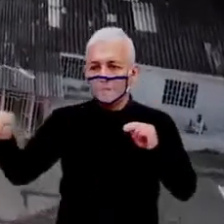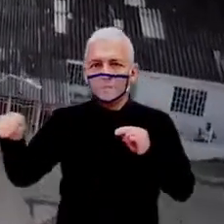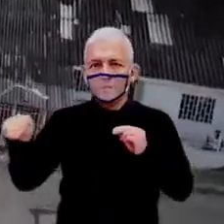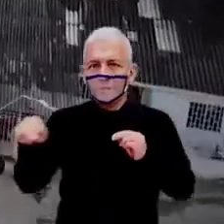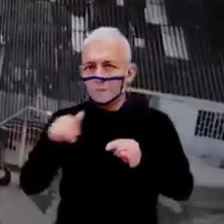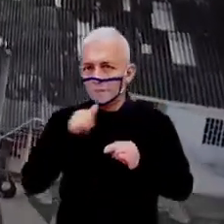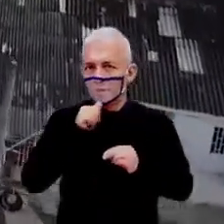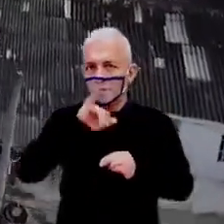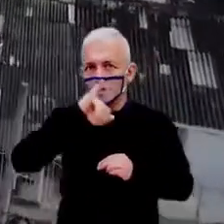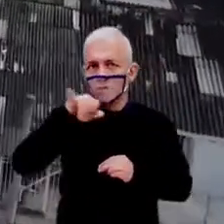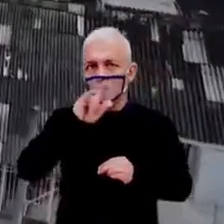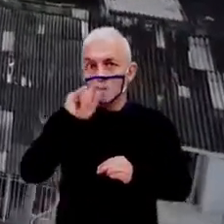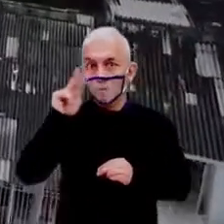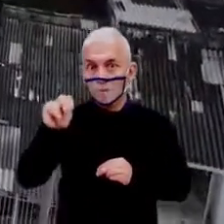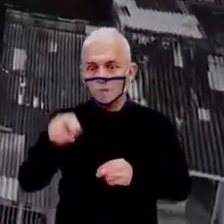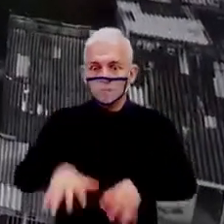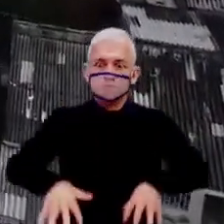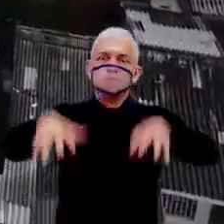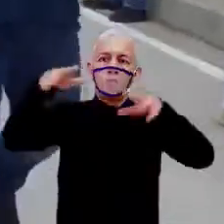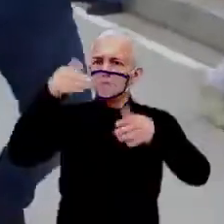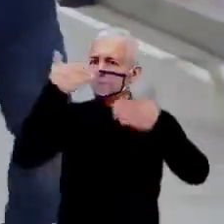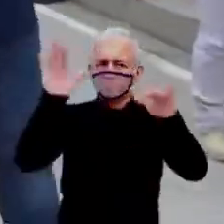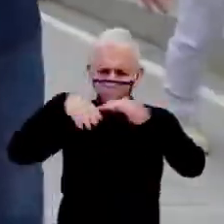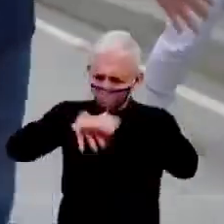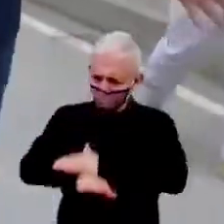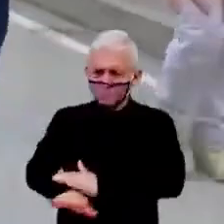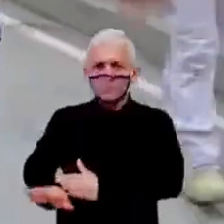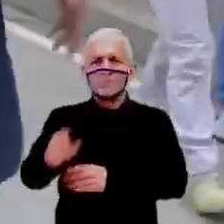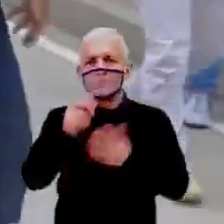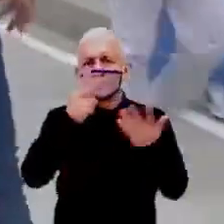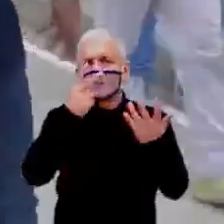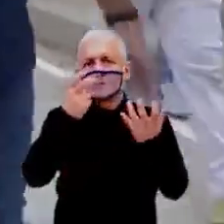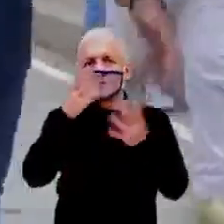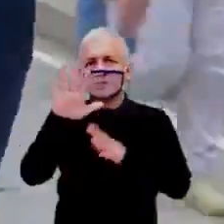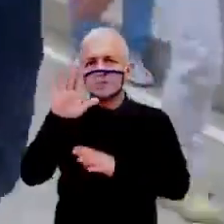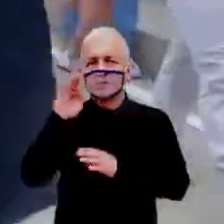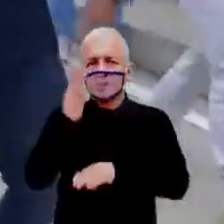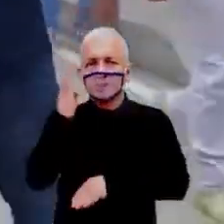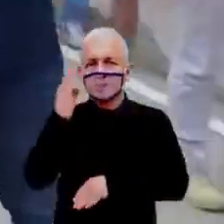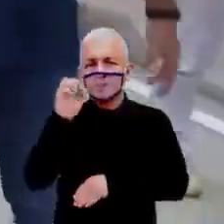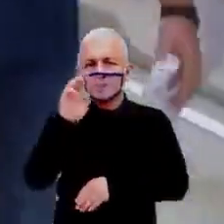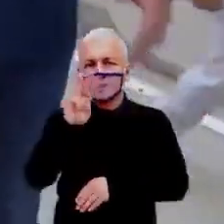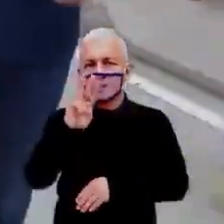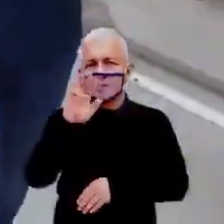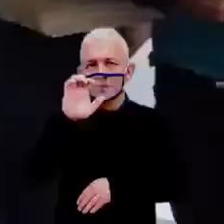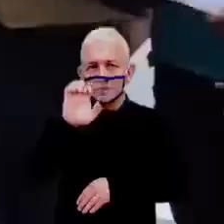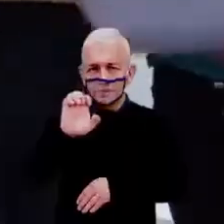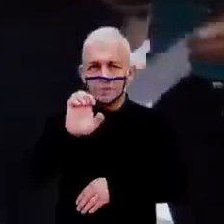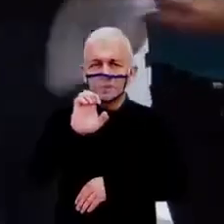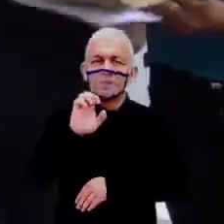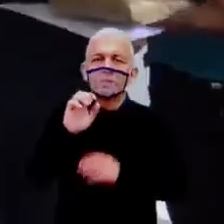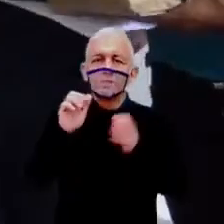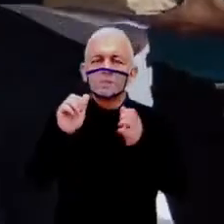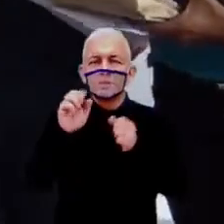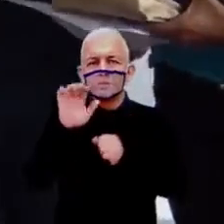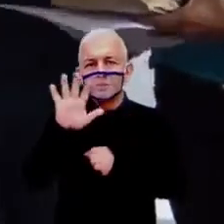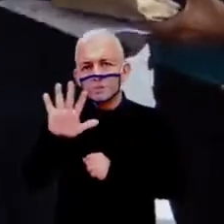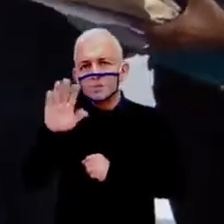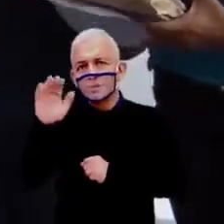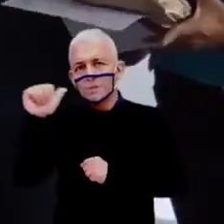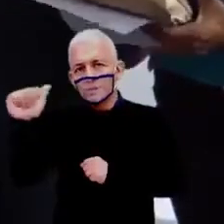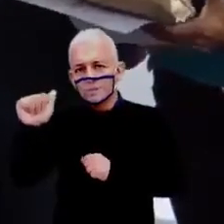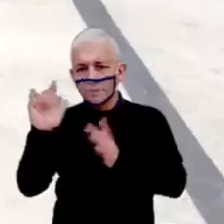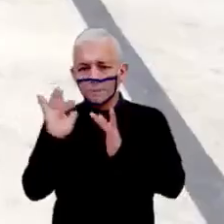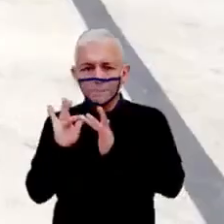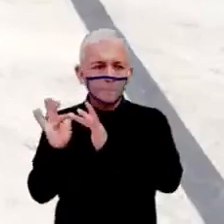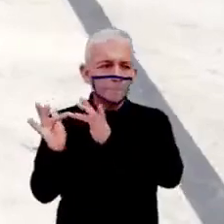arroyo Juan Mendoza, que está ubicado en la calle 55B entre carreras 3E y 5A, que no solo mejoró la conectividad del sector,